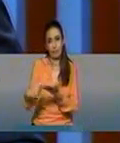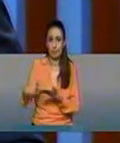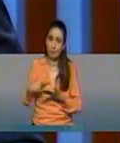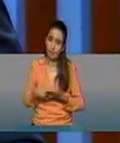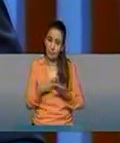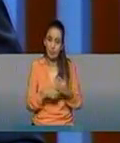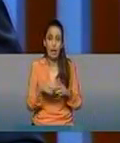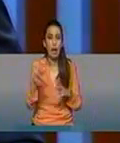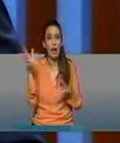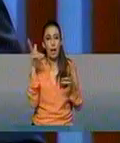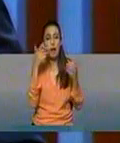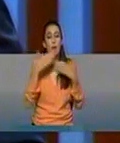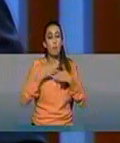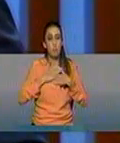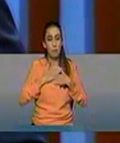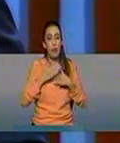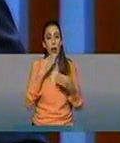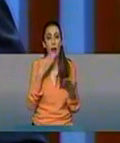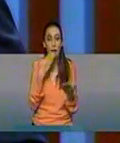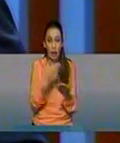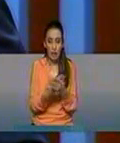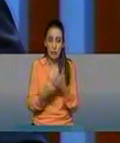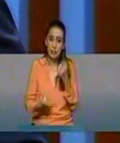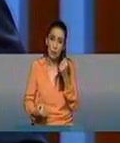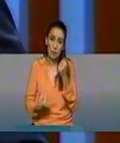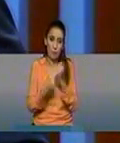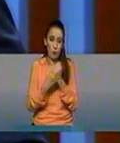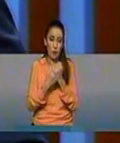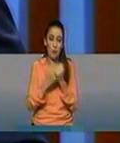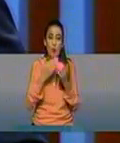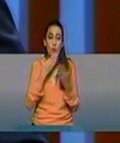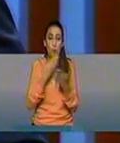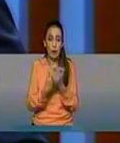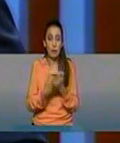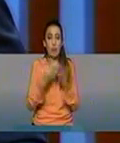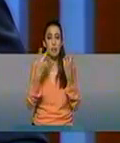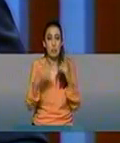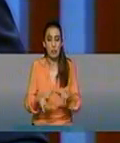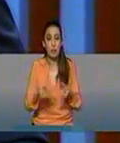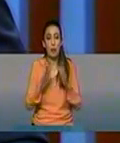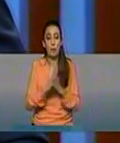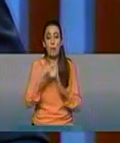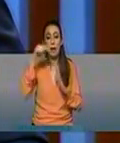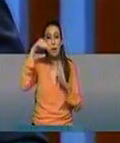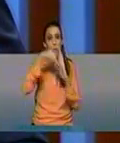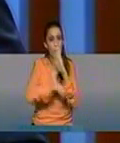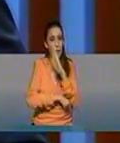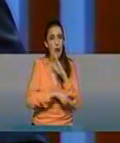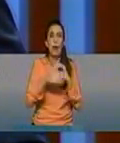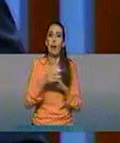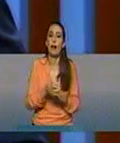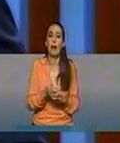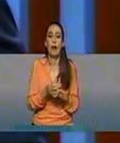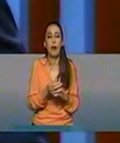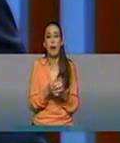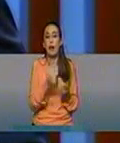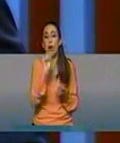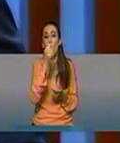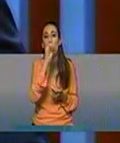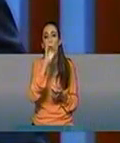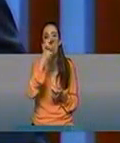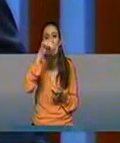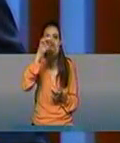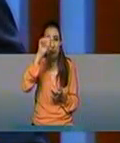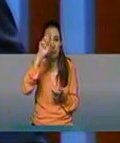años de echarnos una mano, de ayudarnos. Gracias por eso, gracias por la baja del ICE, sobre todo el CIMAR. Es